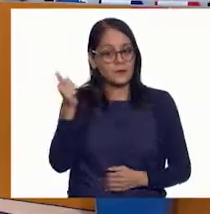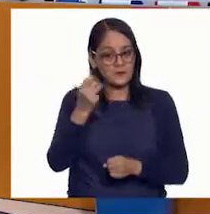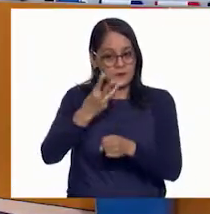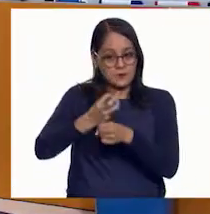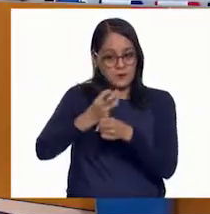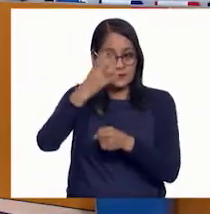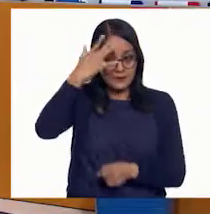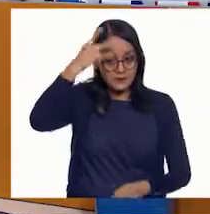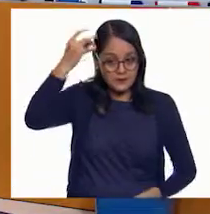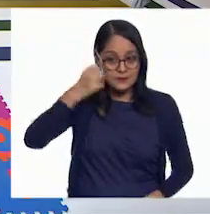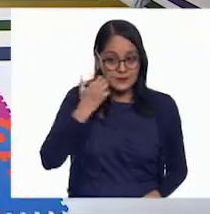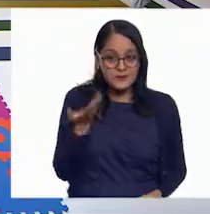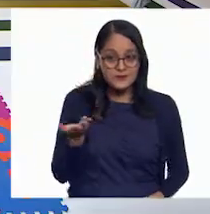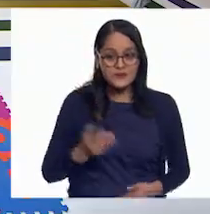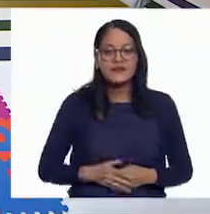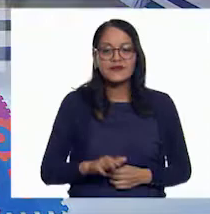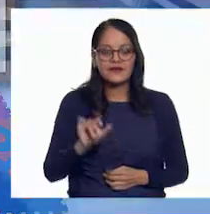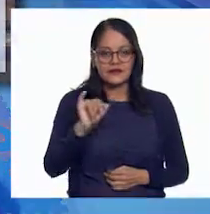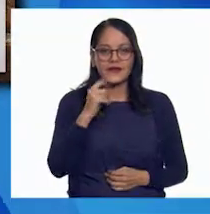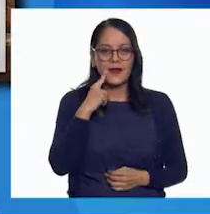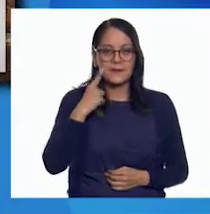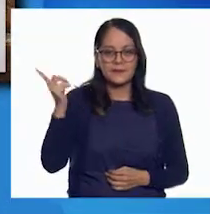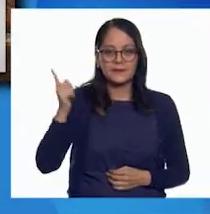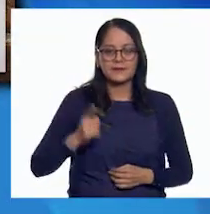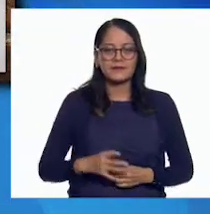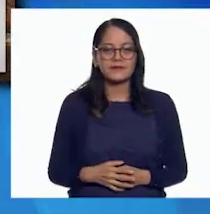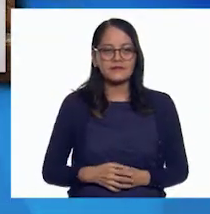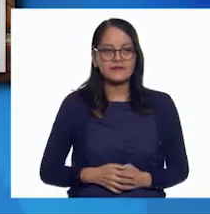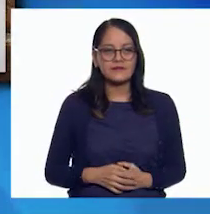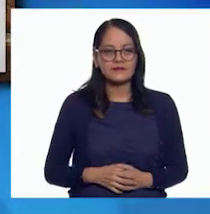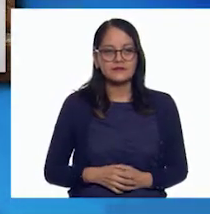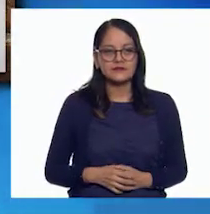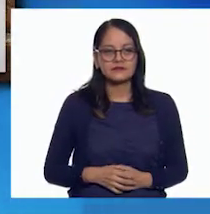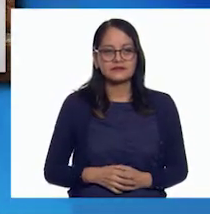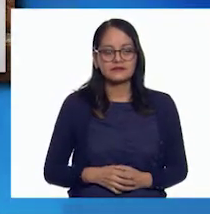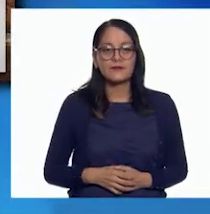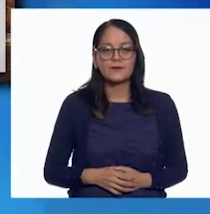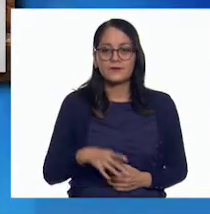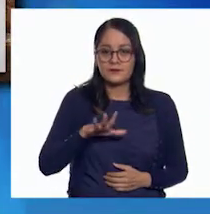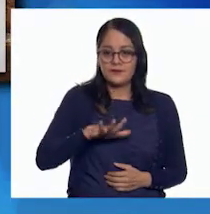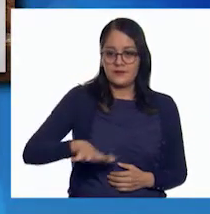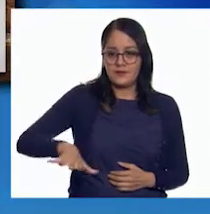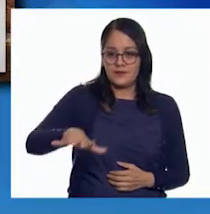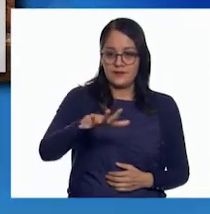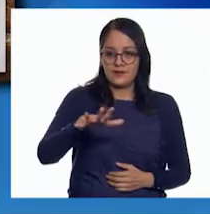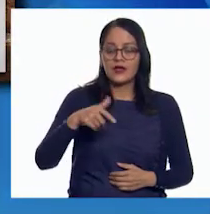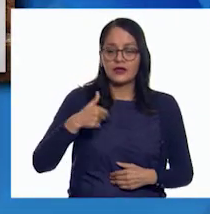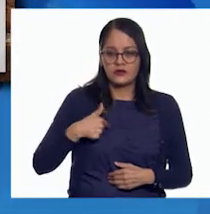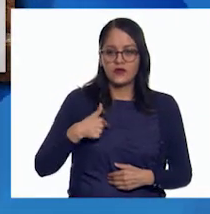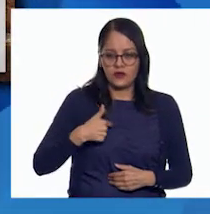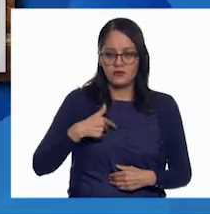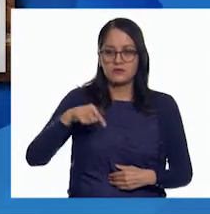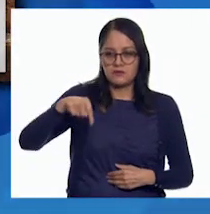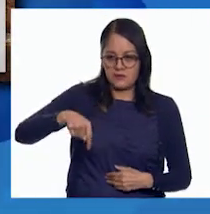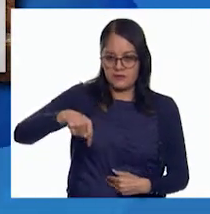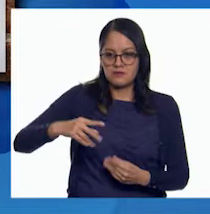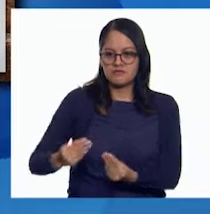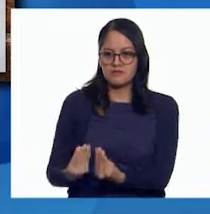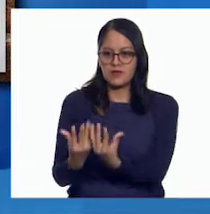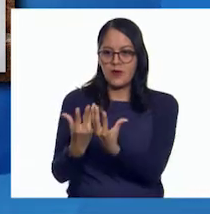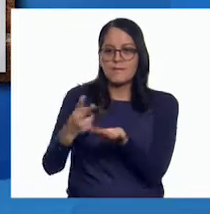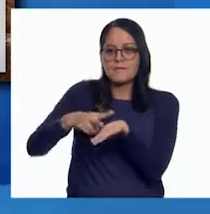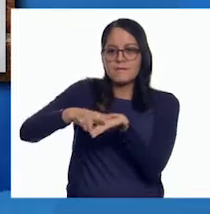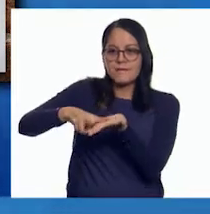tercera adivinanza? Sí, sí, lista. ¿Sí? A ver, vamos a verla. A ver. En la huerta estoy criada y muy verdecita